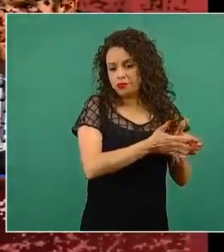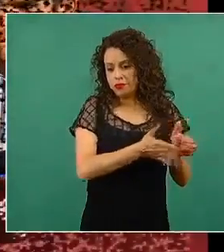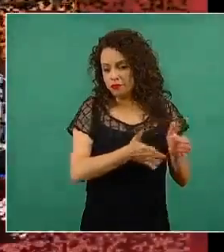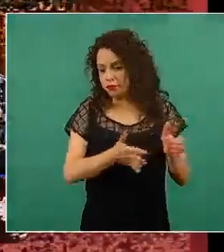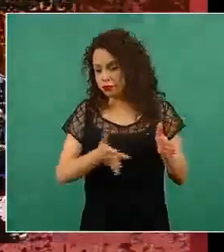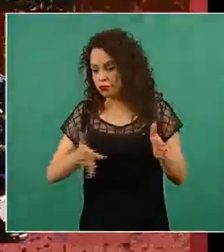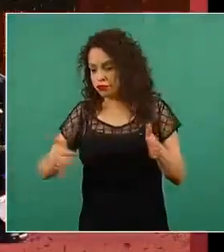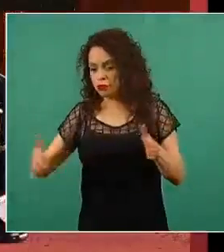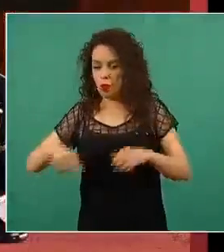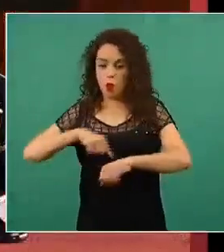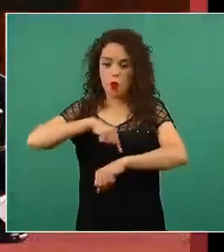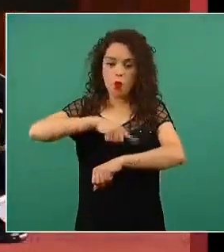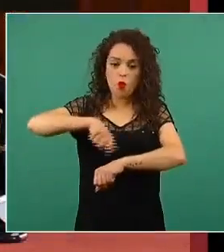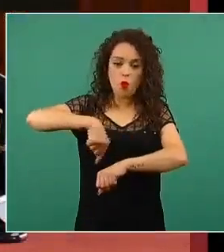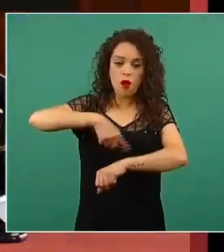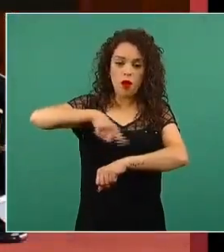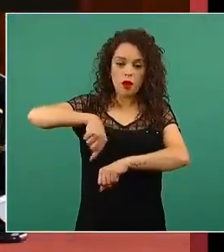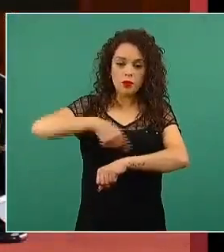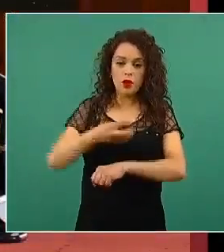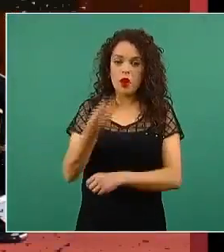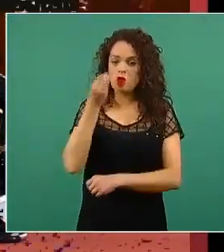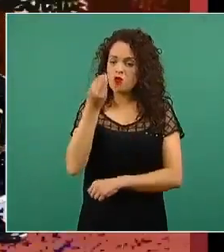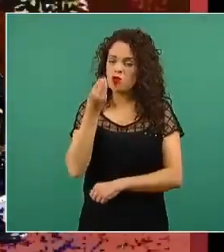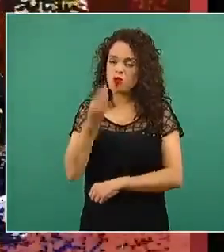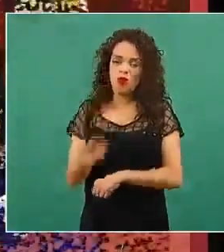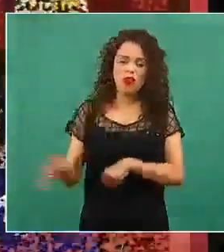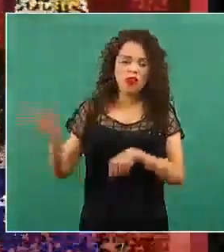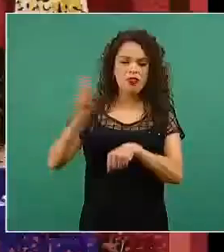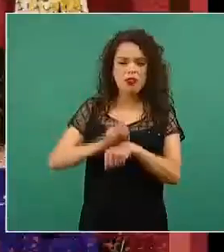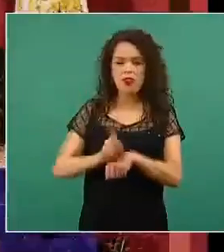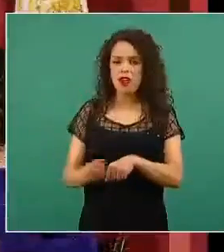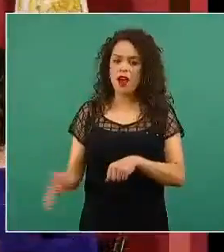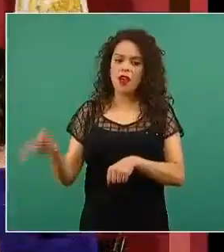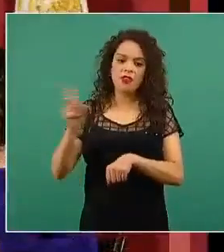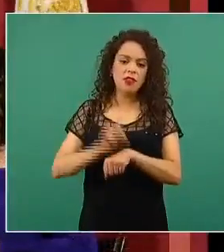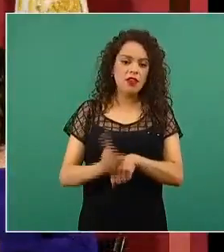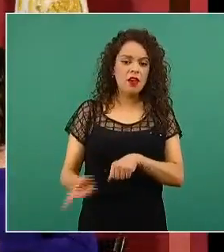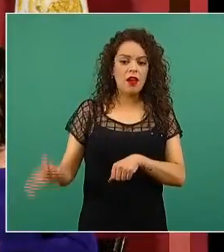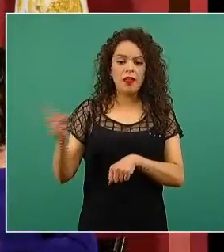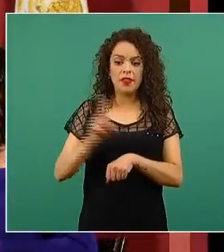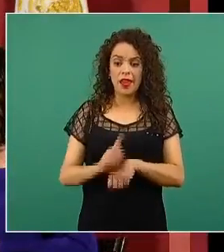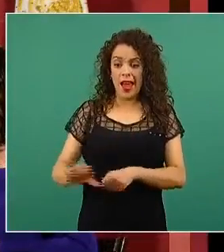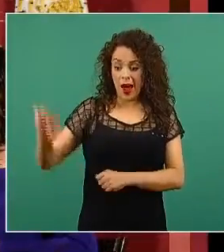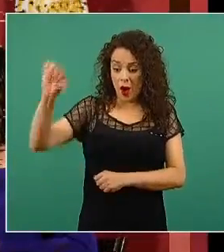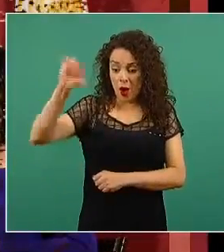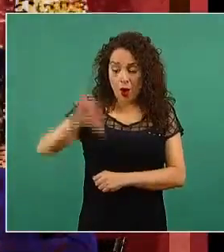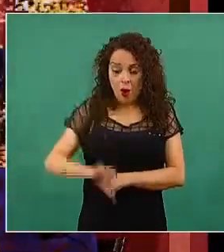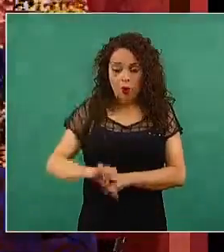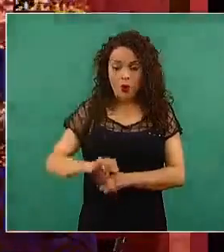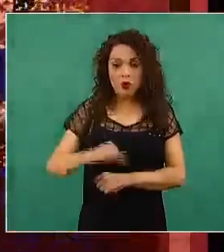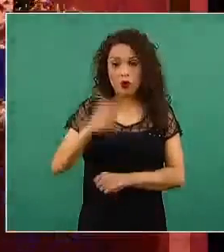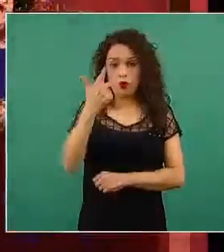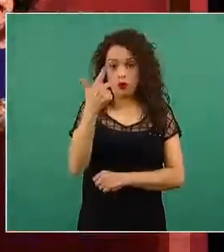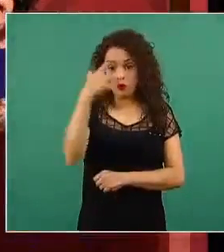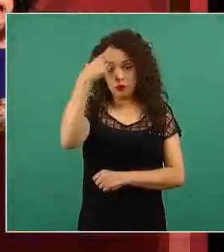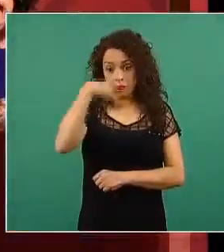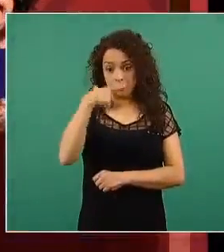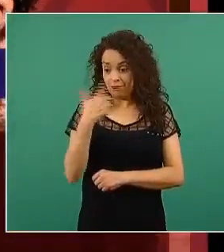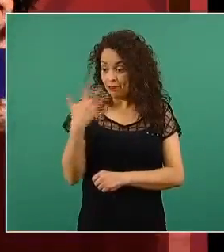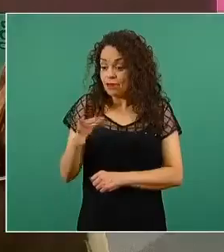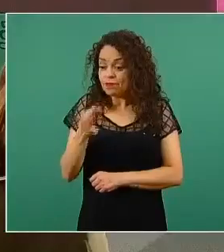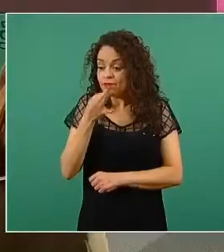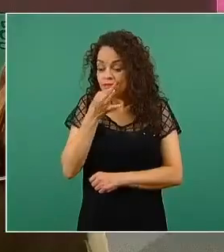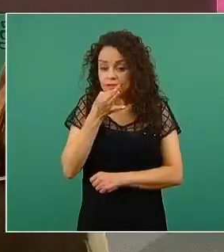de muchas horas, de muchos días, hoy serían a las 8 de la noche, dentro de 10 minutos